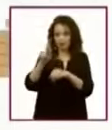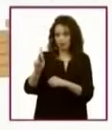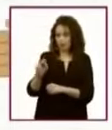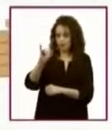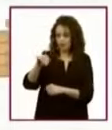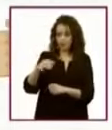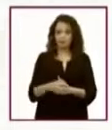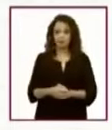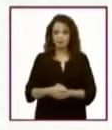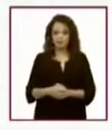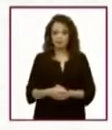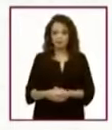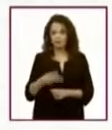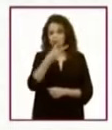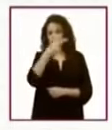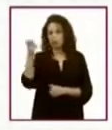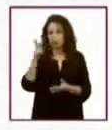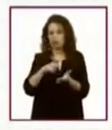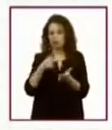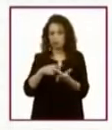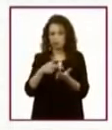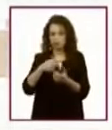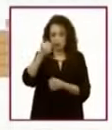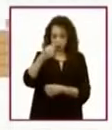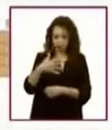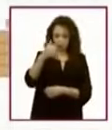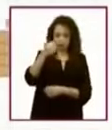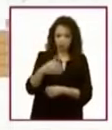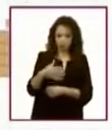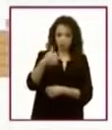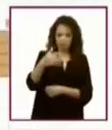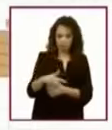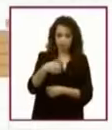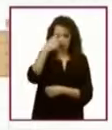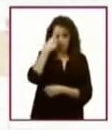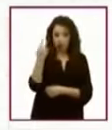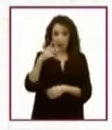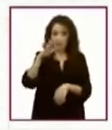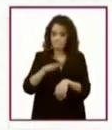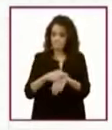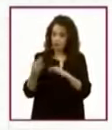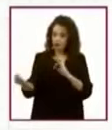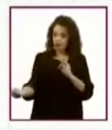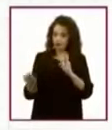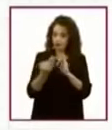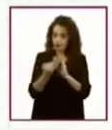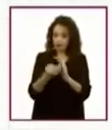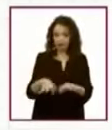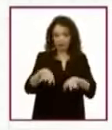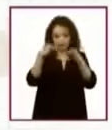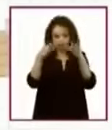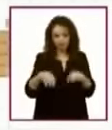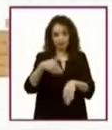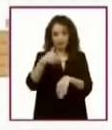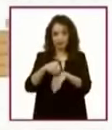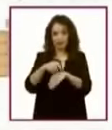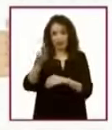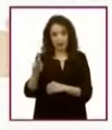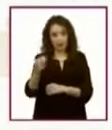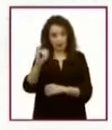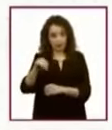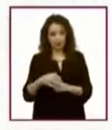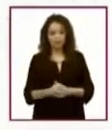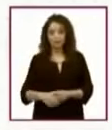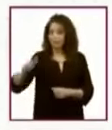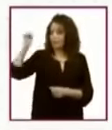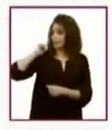menos 200 veces la aguja para que tu aproximación a pi sea mejor. A finales del siglo XVIII,